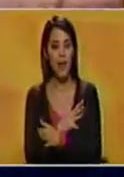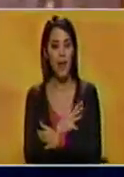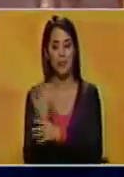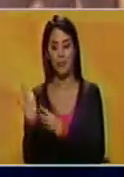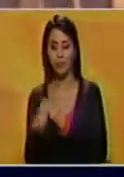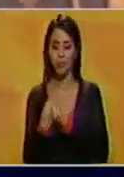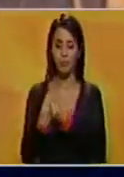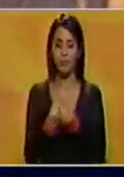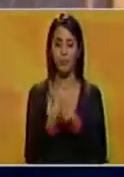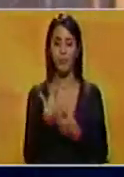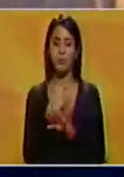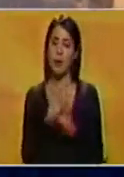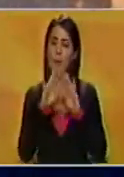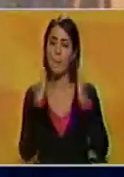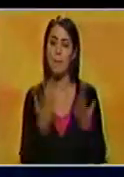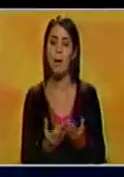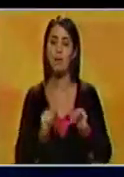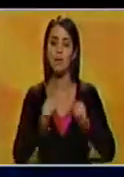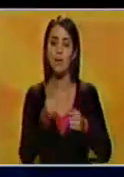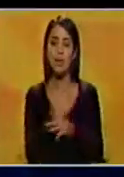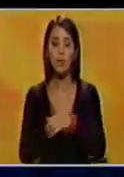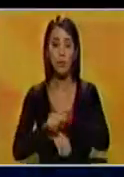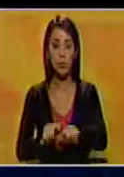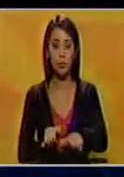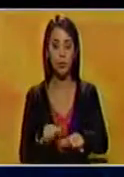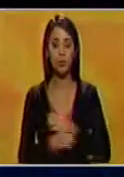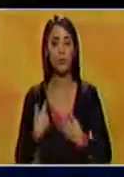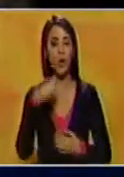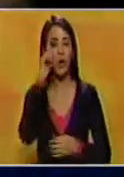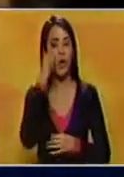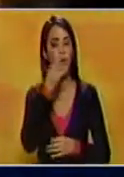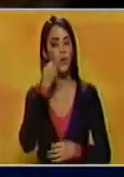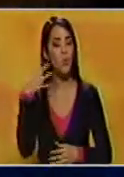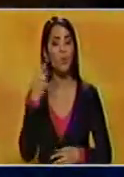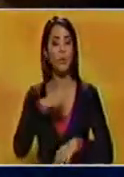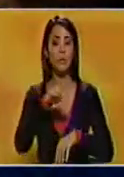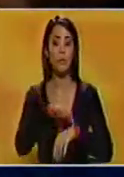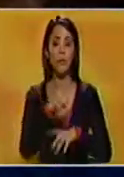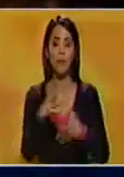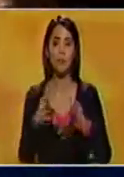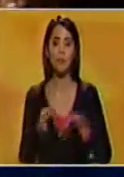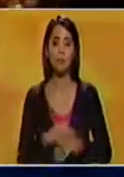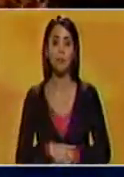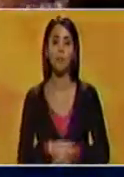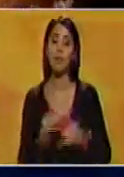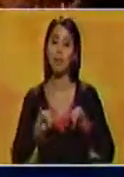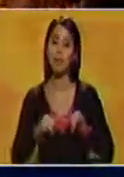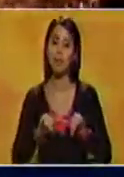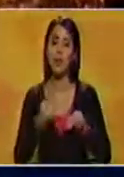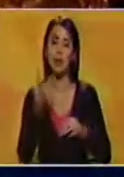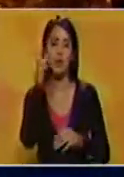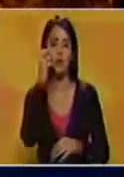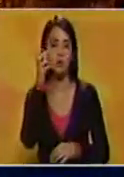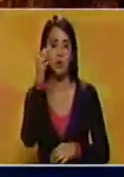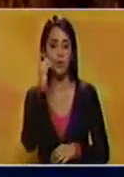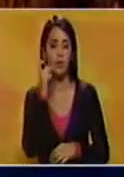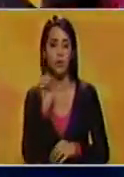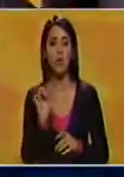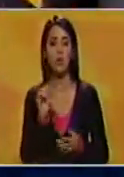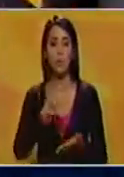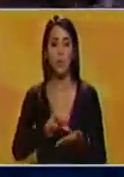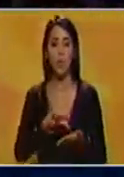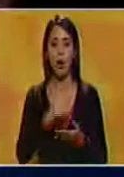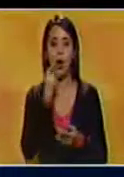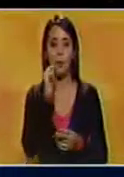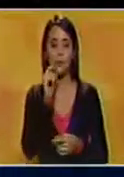del inicio del Mundial de Fútbol. Raniero es orgullo nacional por su carrera. Obtuvo un Latin Grammy como ingeniero de sonido en la obra Solo Buenos Aires de